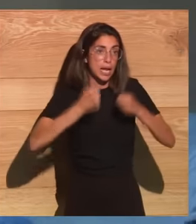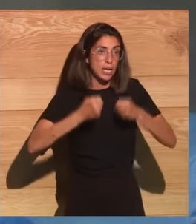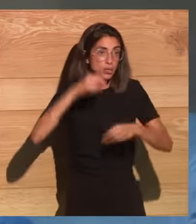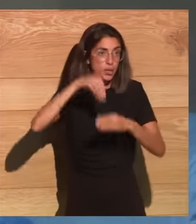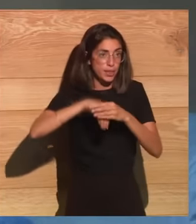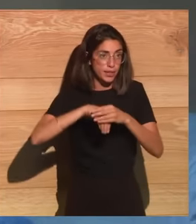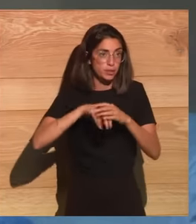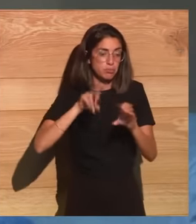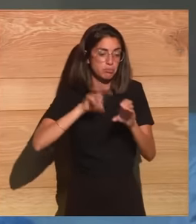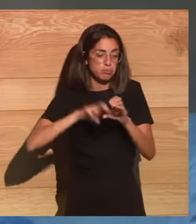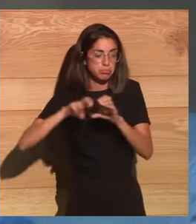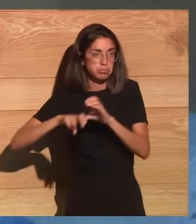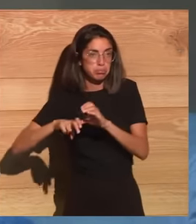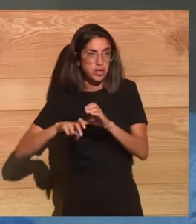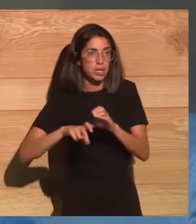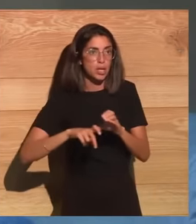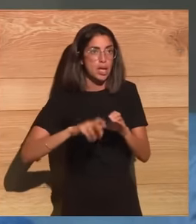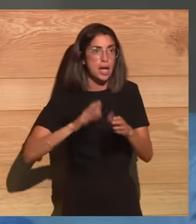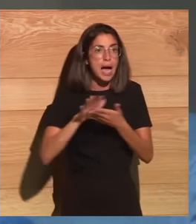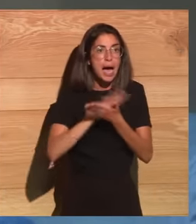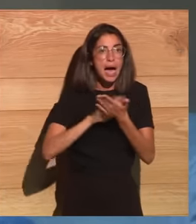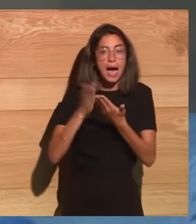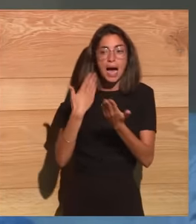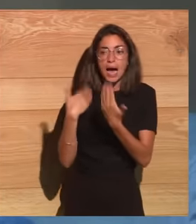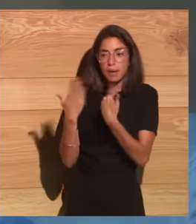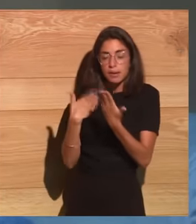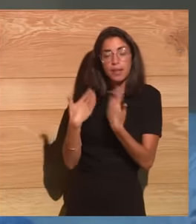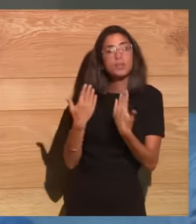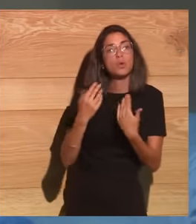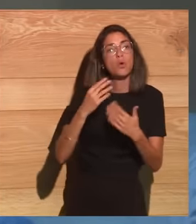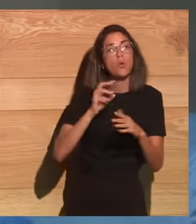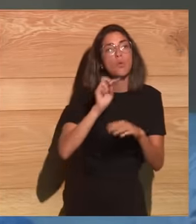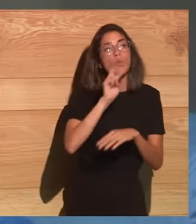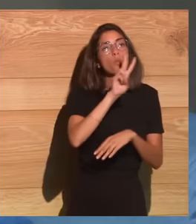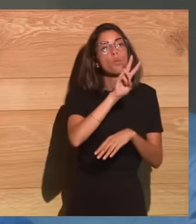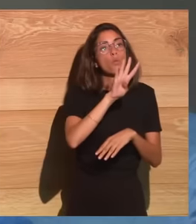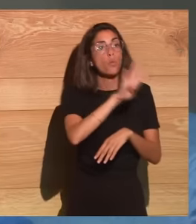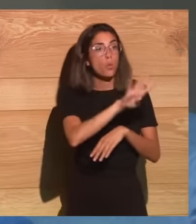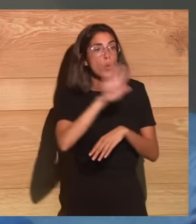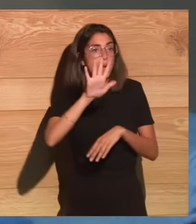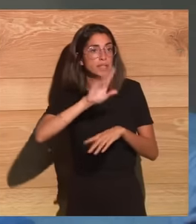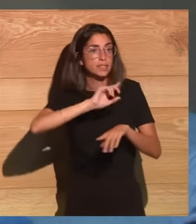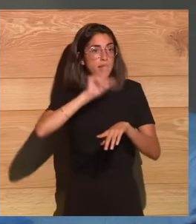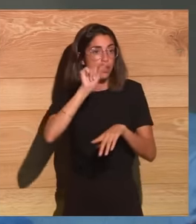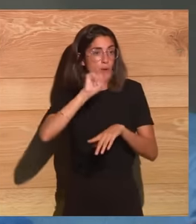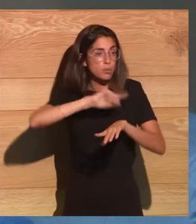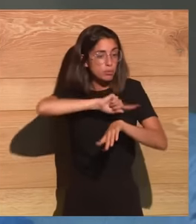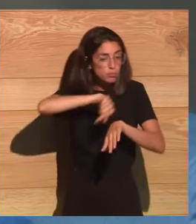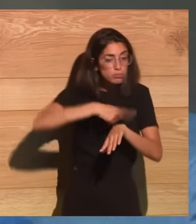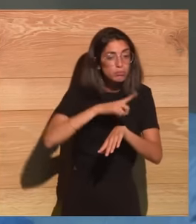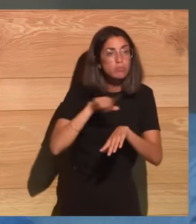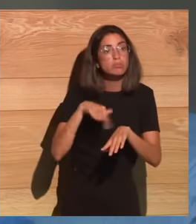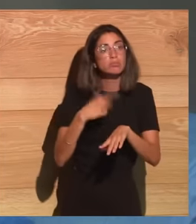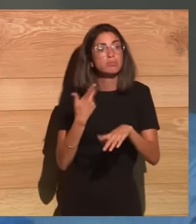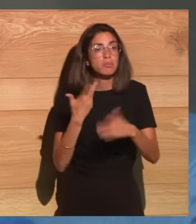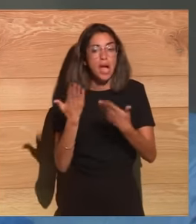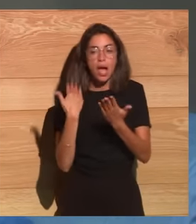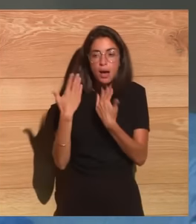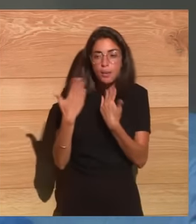del coche. Sí. 45 minutos. Hablando 45 minutos sobre John Landis. ¿Por qué? Pues porque somos Juan y yo y somos